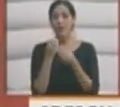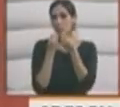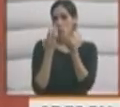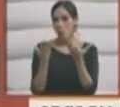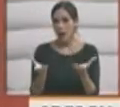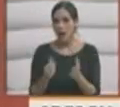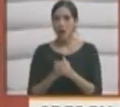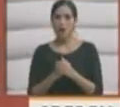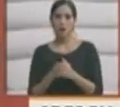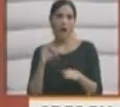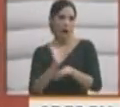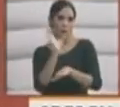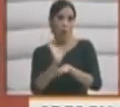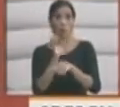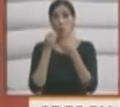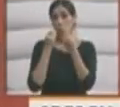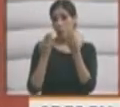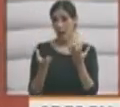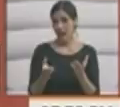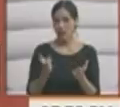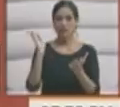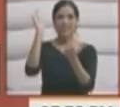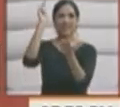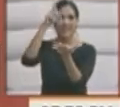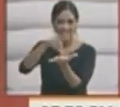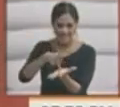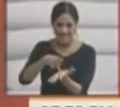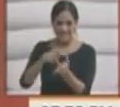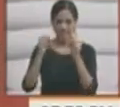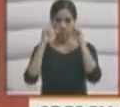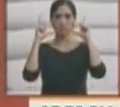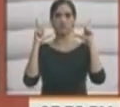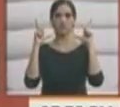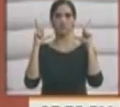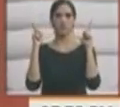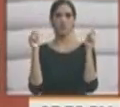Ecuador, y cuando llegan allá se encuentran con la dura realidad